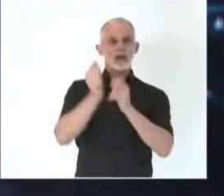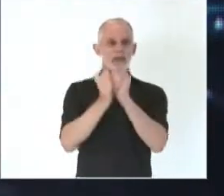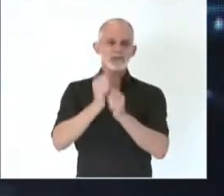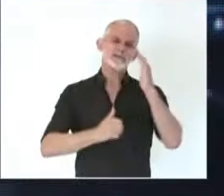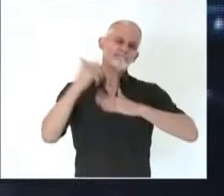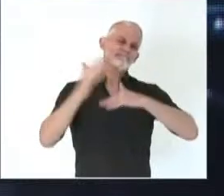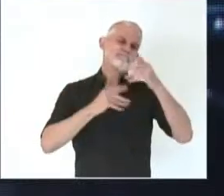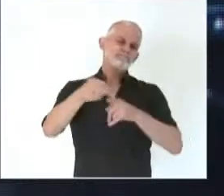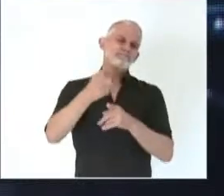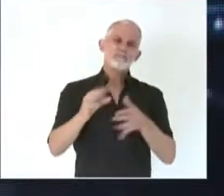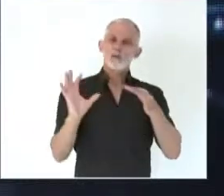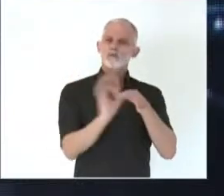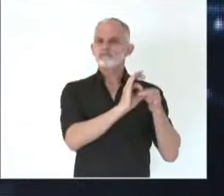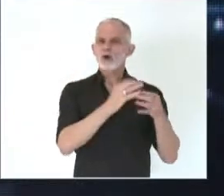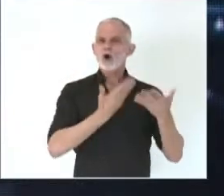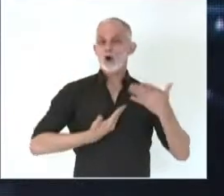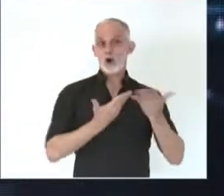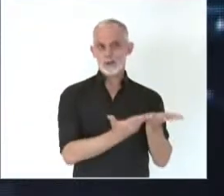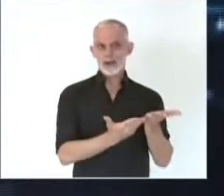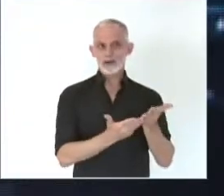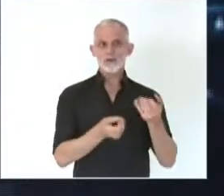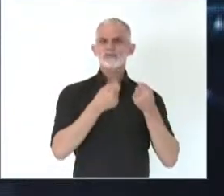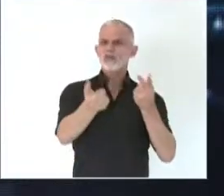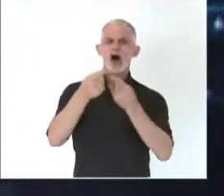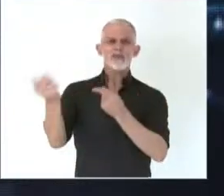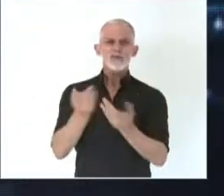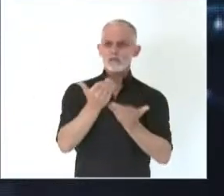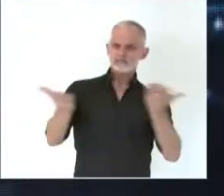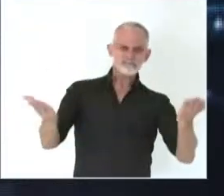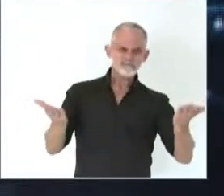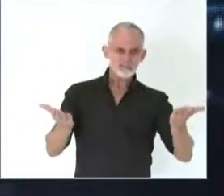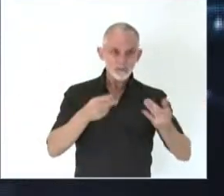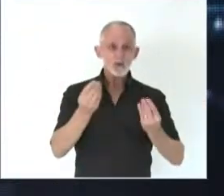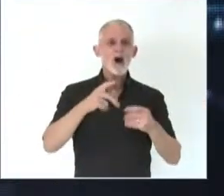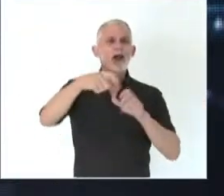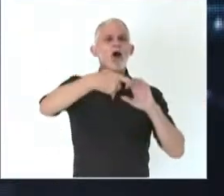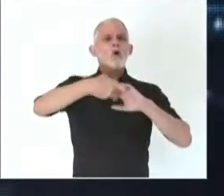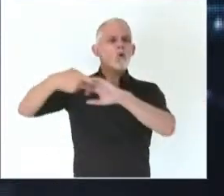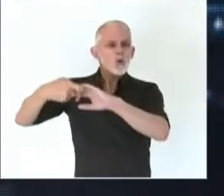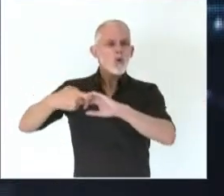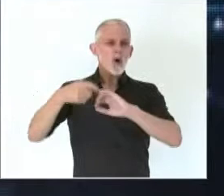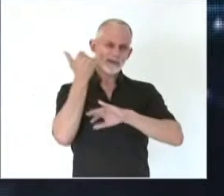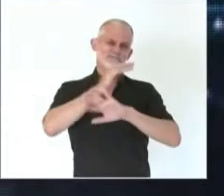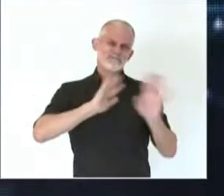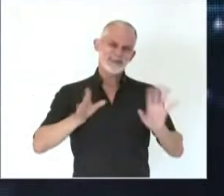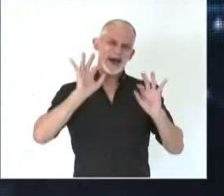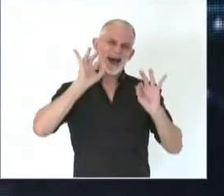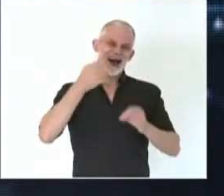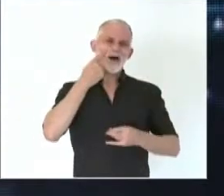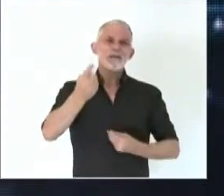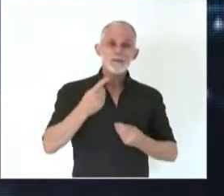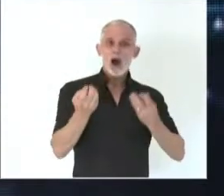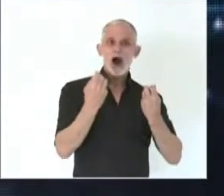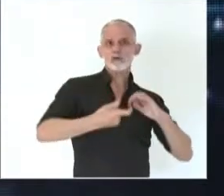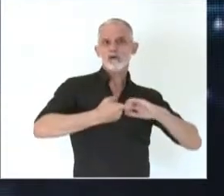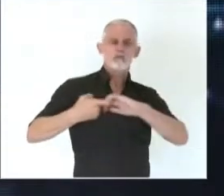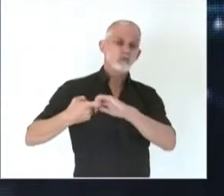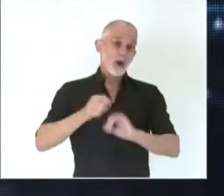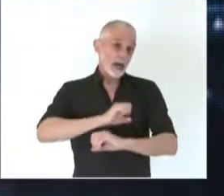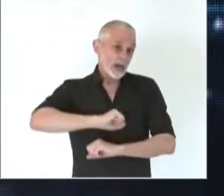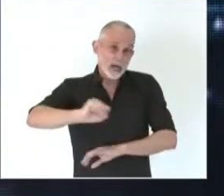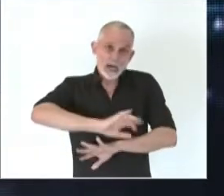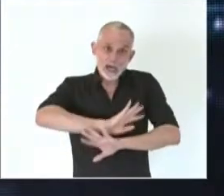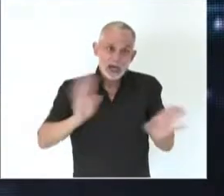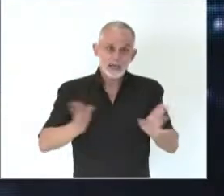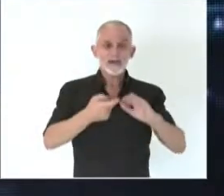muy vinculada con este gobierno. Las concesiones, un escándalo. Pensá lo que son las grúas, que ya nos dimos cuenta lo que fue ese desfalco directamente